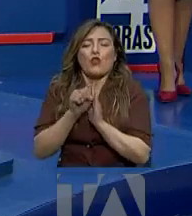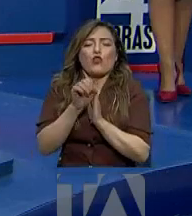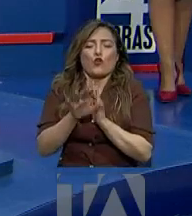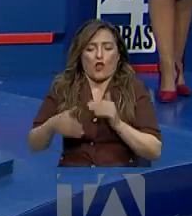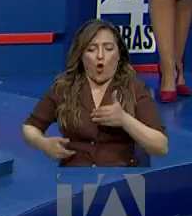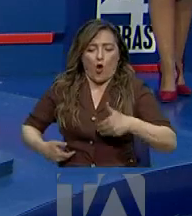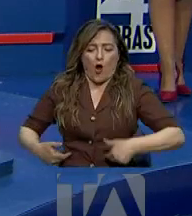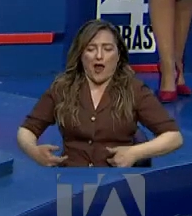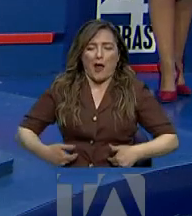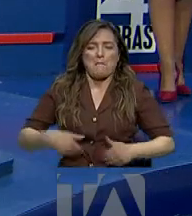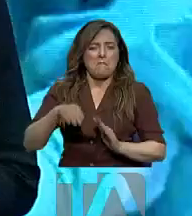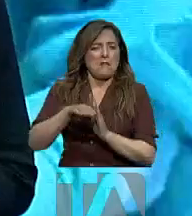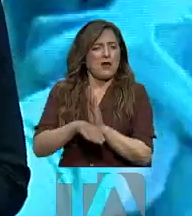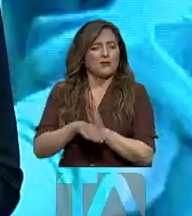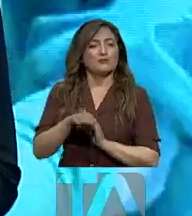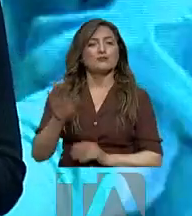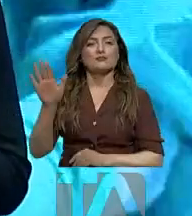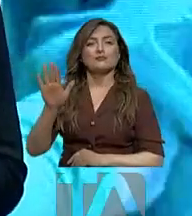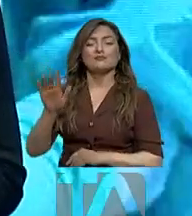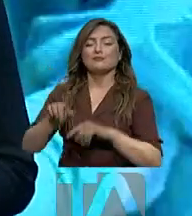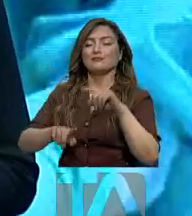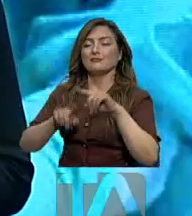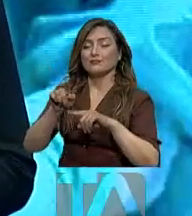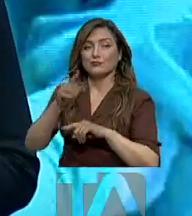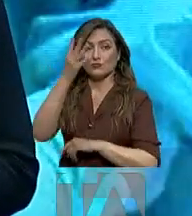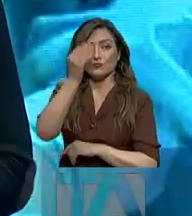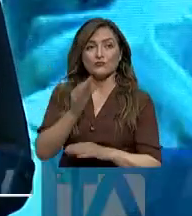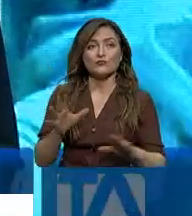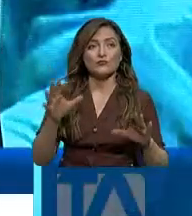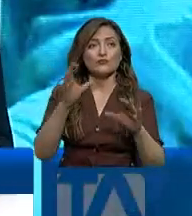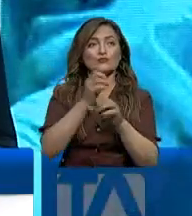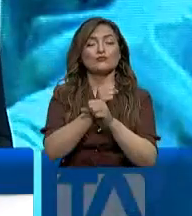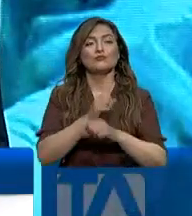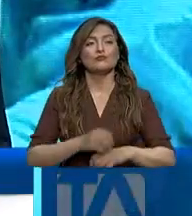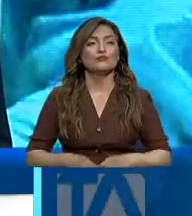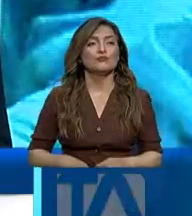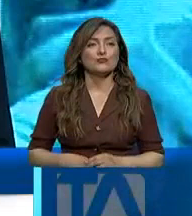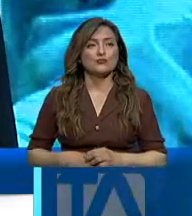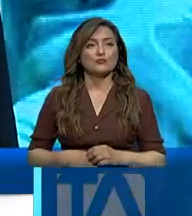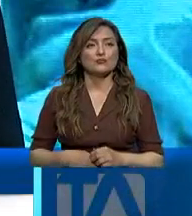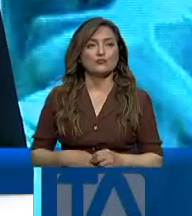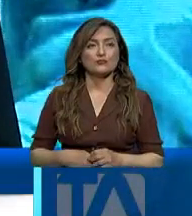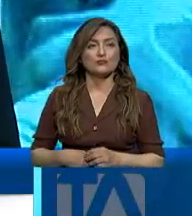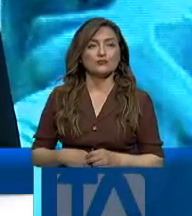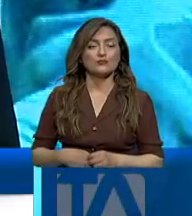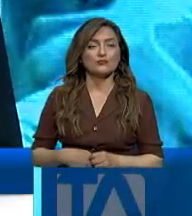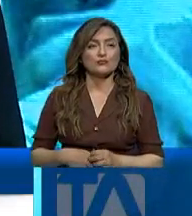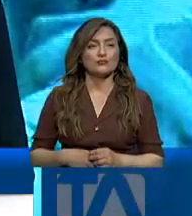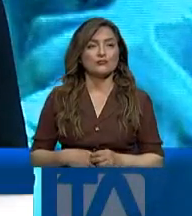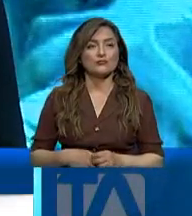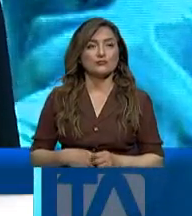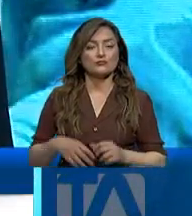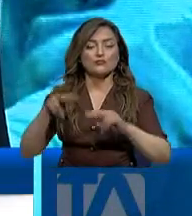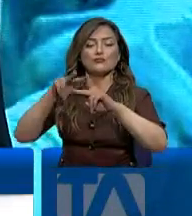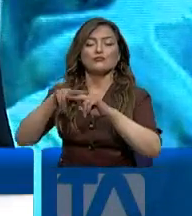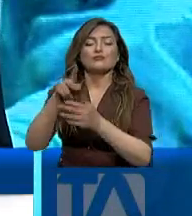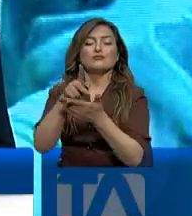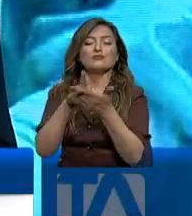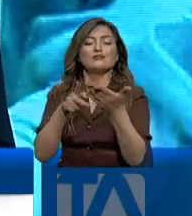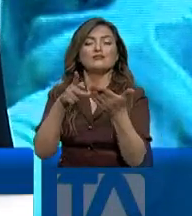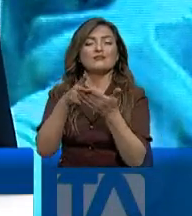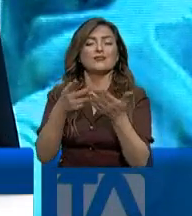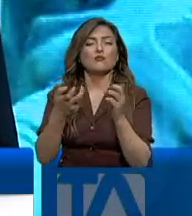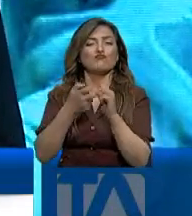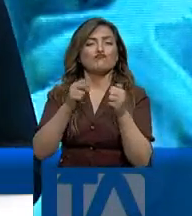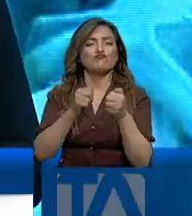hola milton amigos muy buenas noches así es por ahora nosotros hemos estado revisando qué es lo que pasa cuáles son los